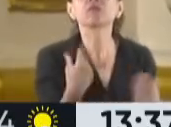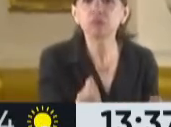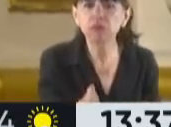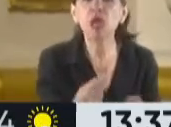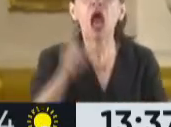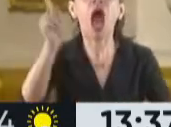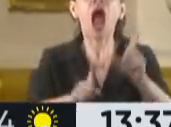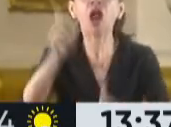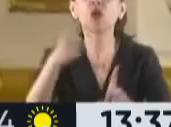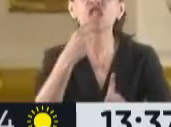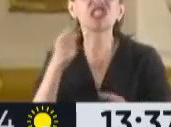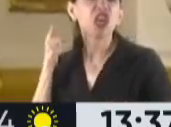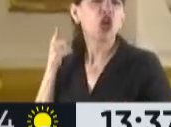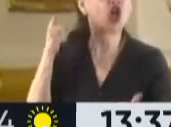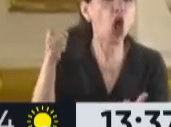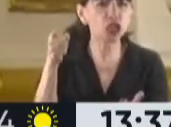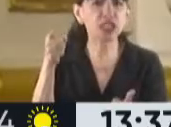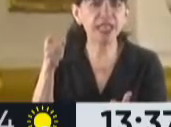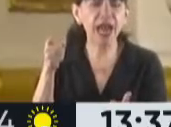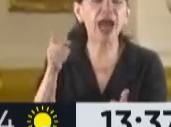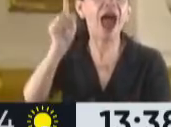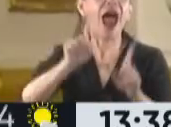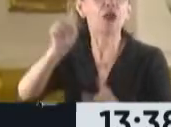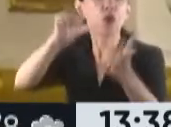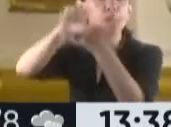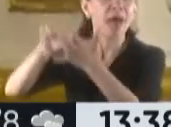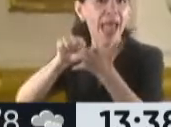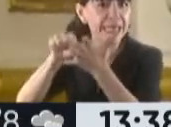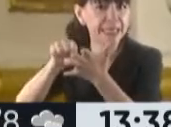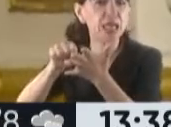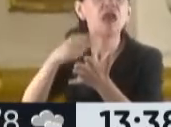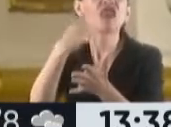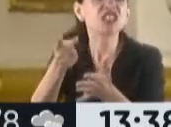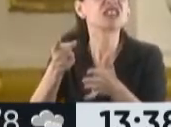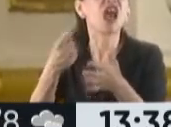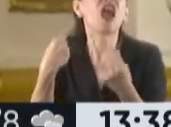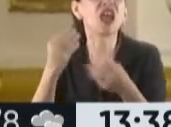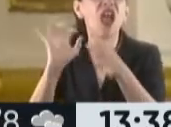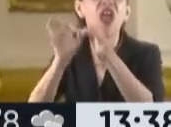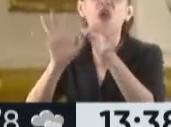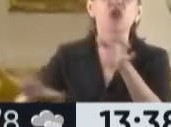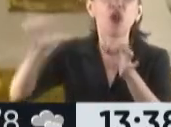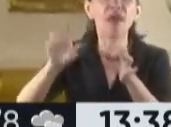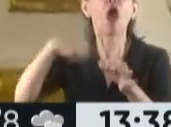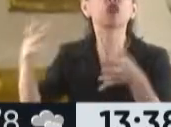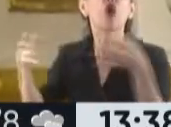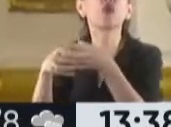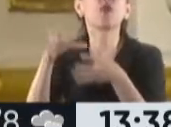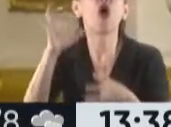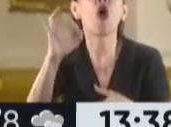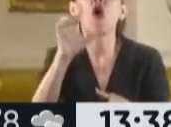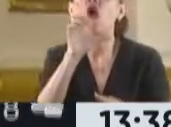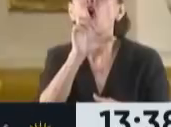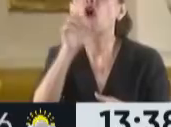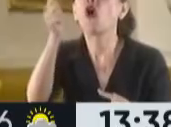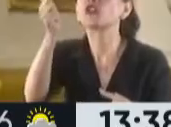la estrategia que está tomando Occidente, que sostienen que la Unión Europea, la OTAN y sus aliados, al entregarle